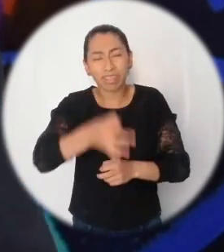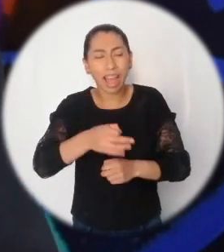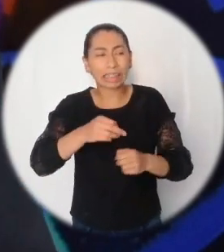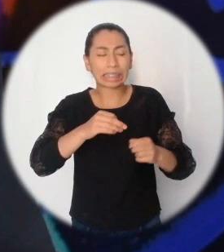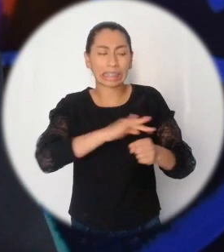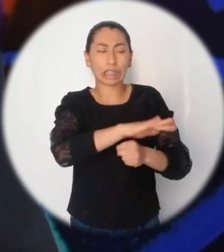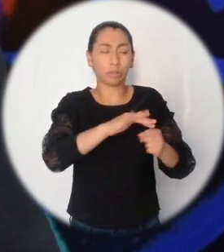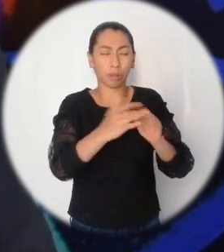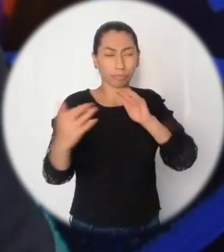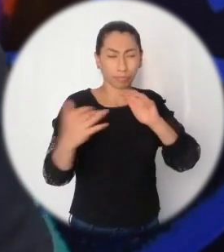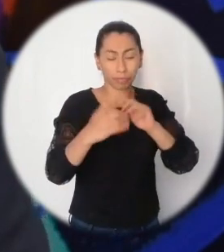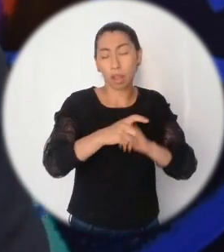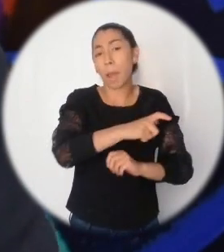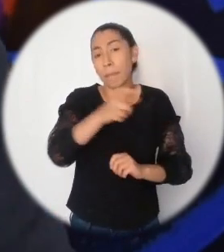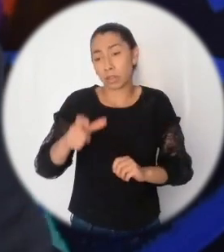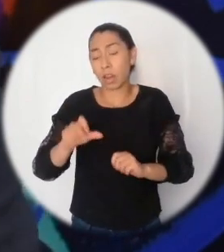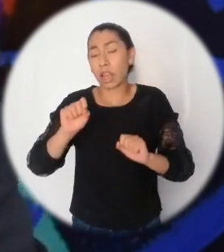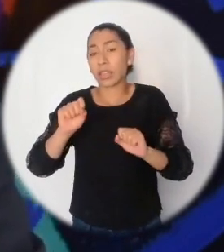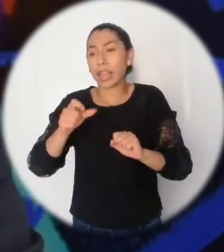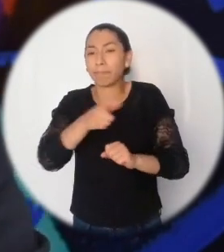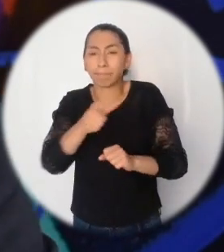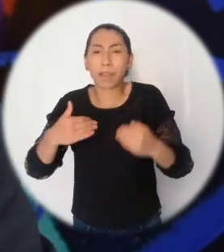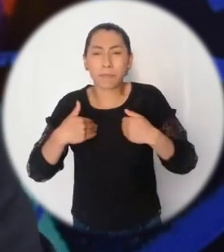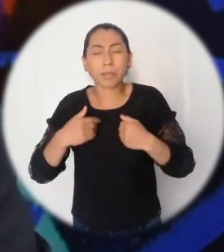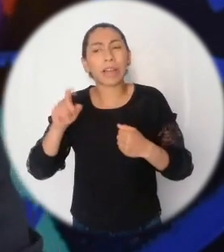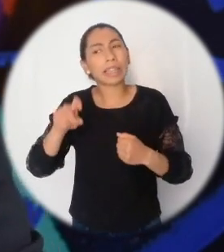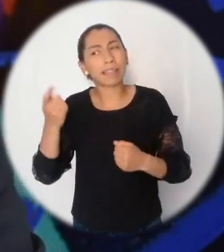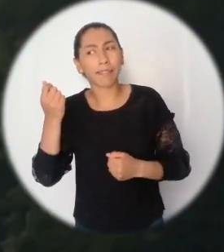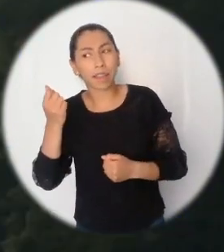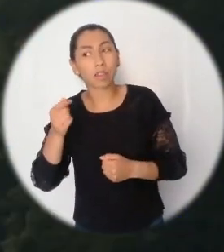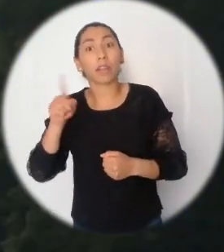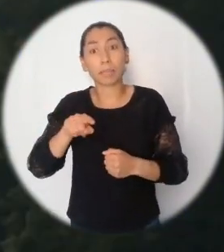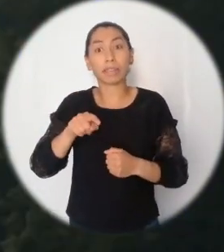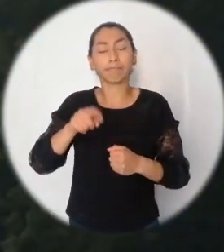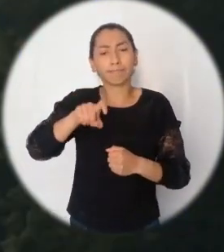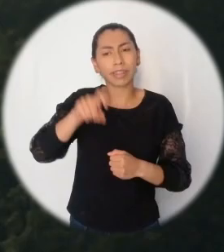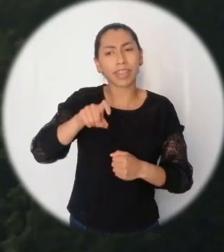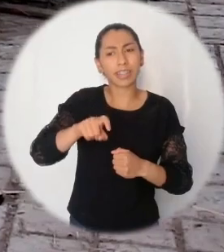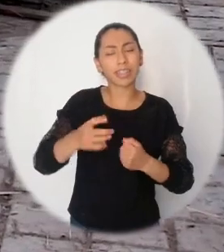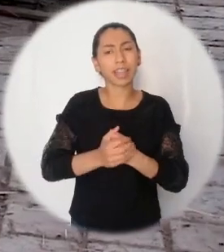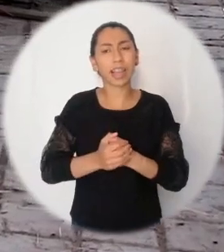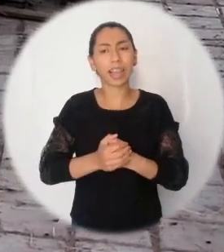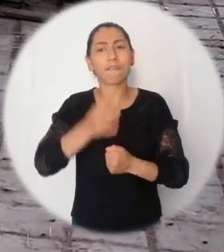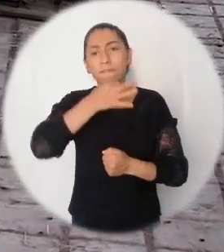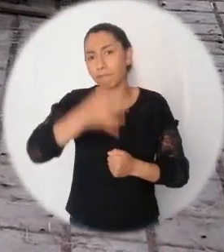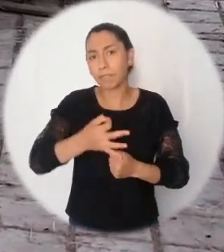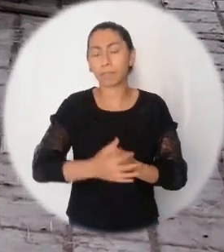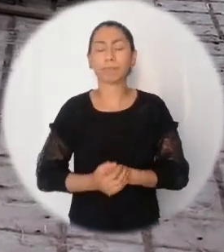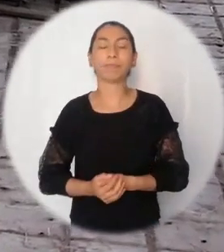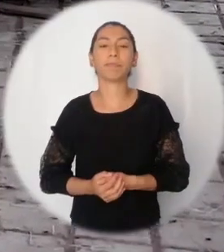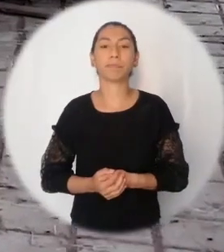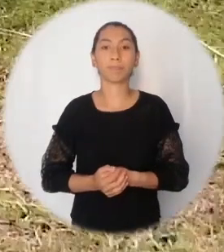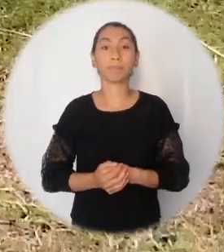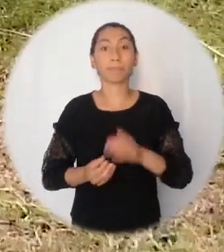sucedió durante el conflicto, porque también las víctimas, aparte de pedir recursos económicos para recibir su indemnización, están pidiendo la verdad.